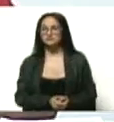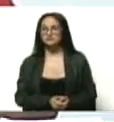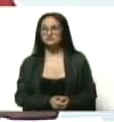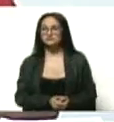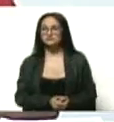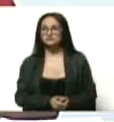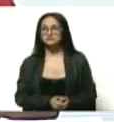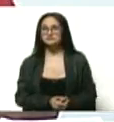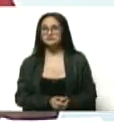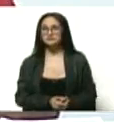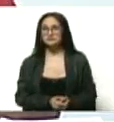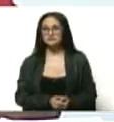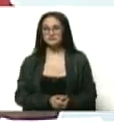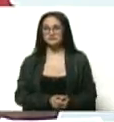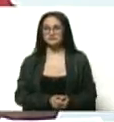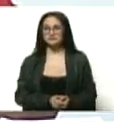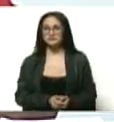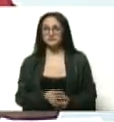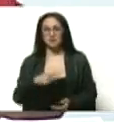Nosotros